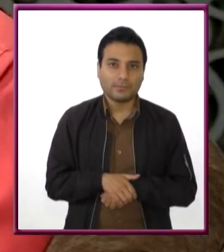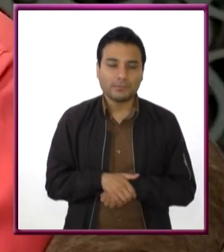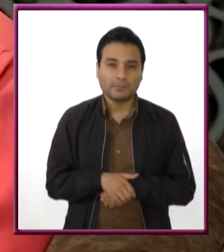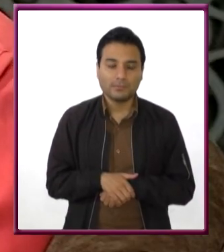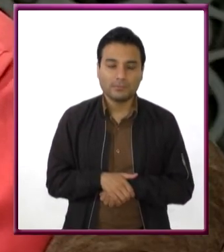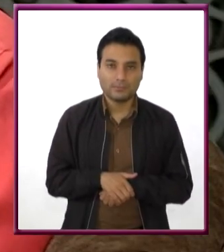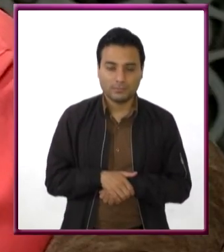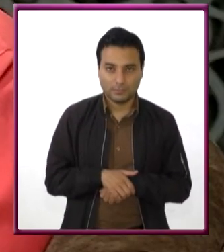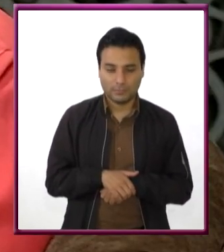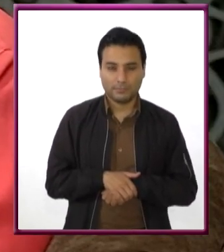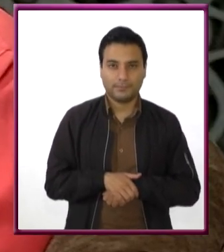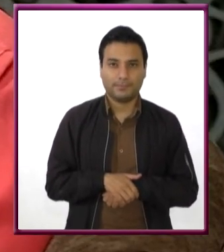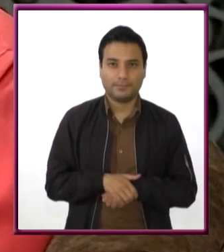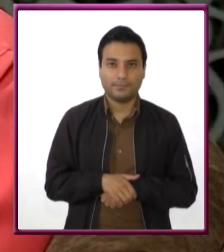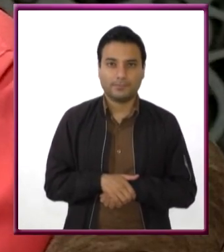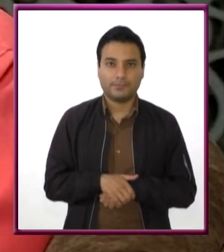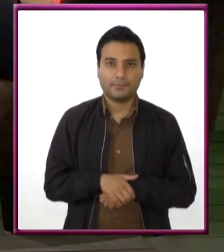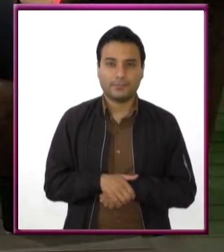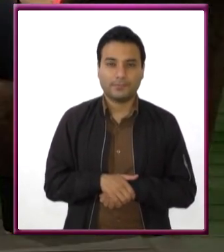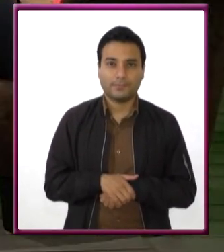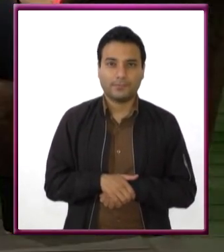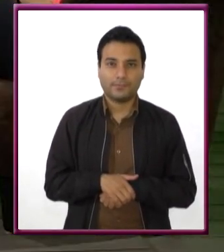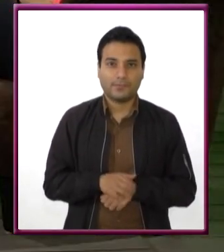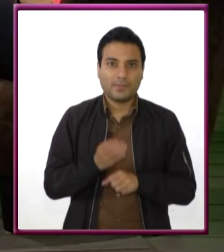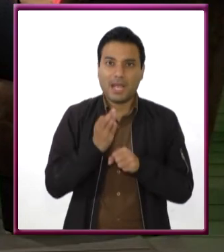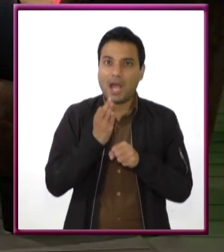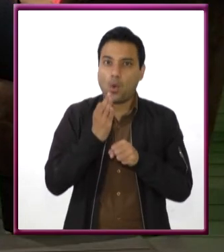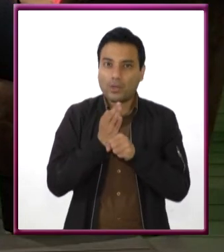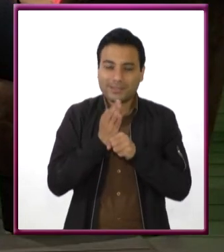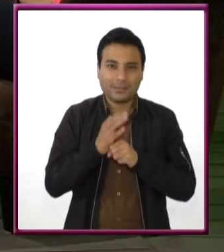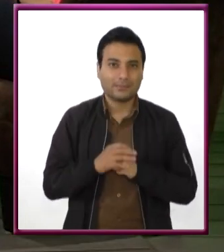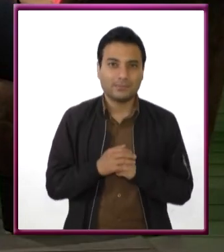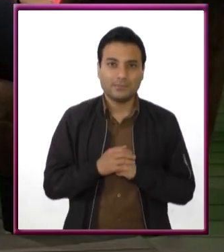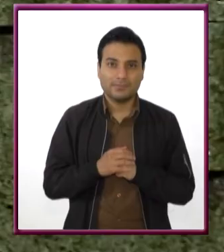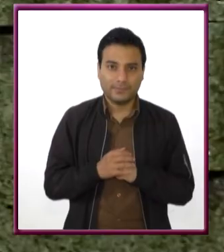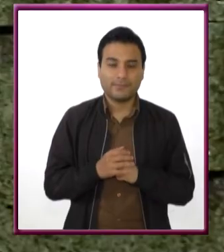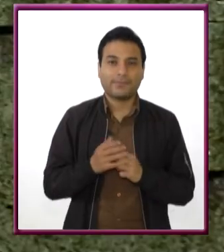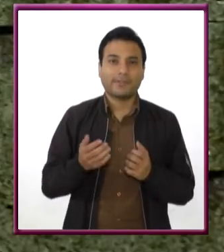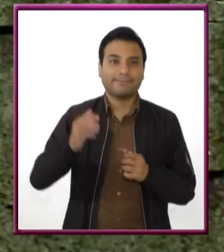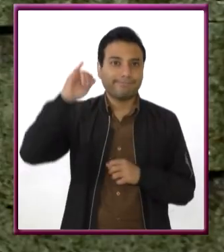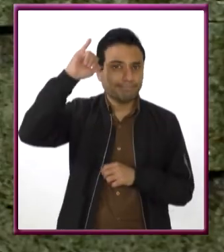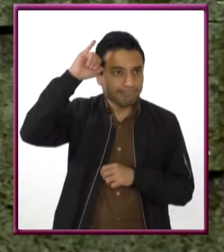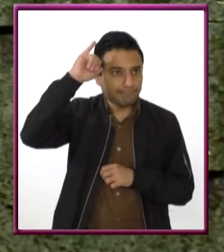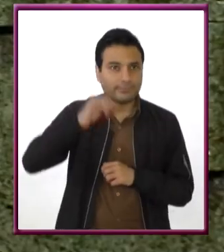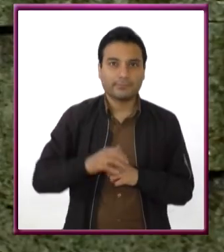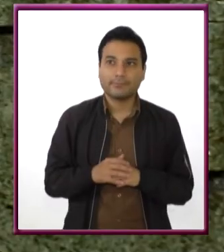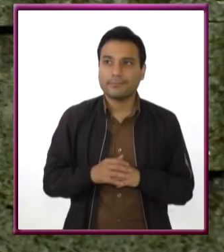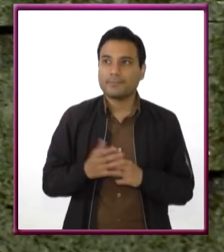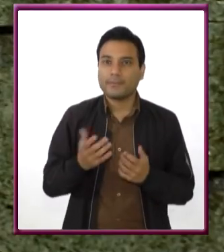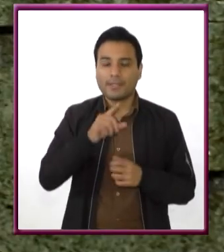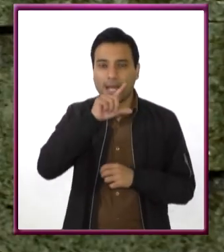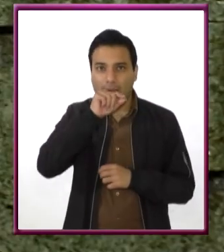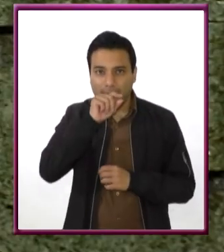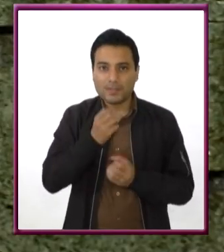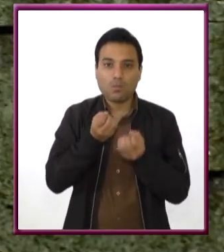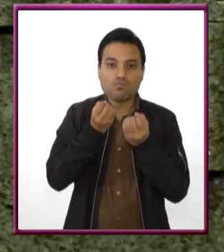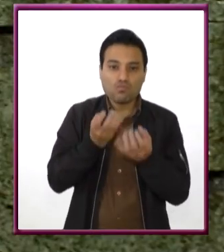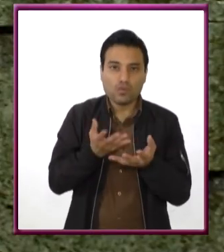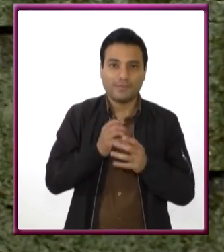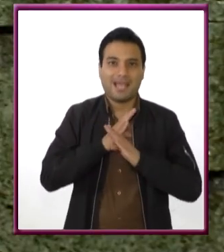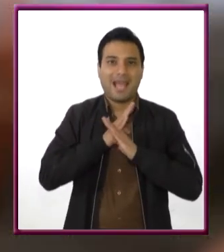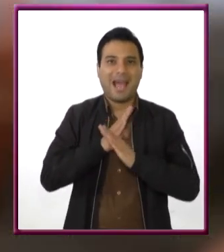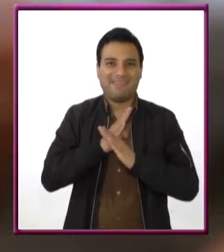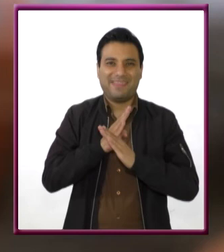están poniendo, le están dando antibióticos al ganado, a las aves, etcétera, ¿no? Para que no